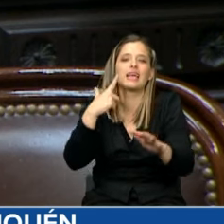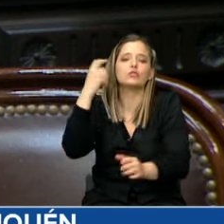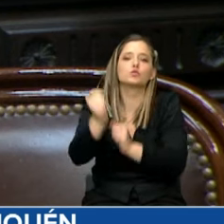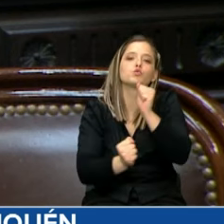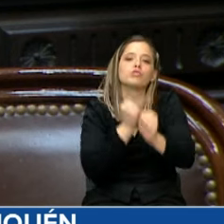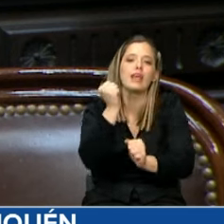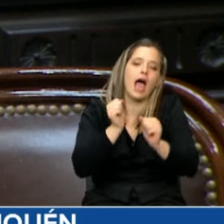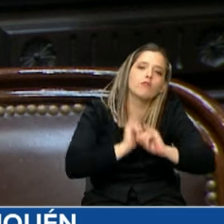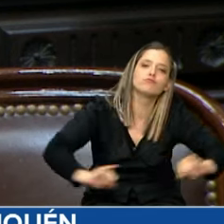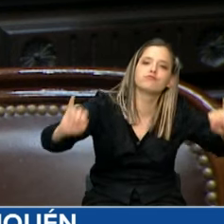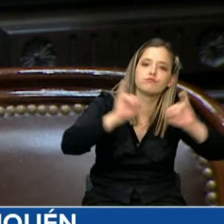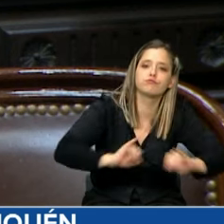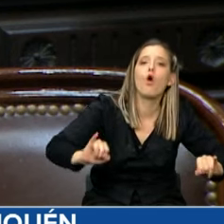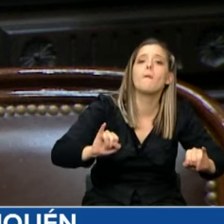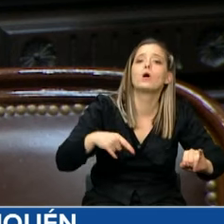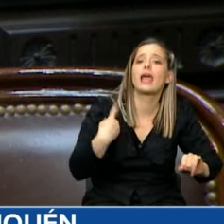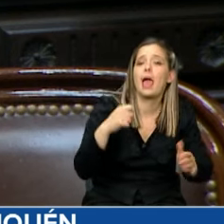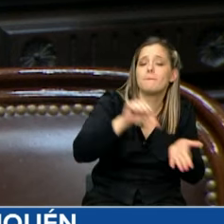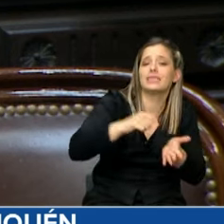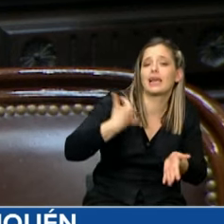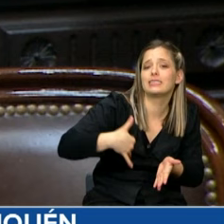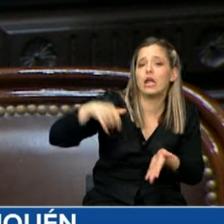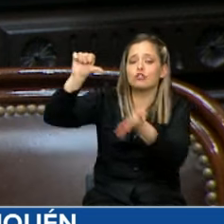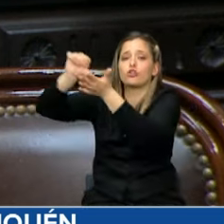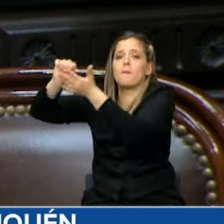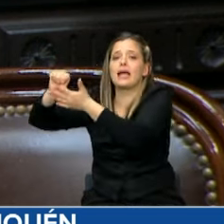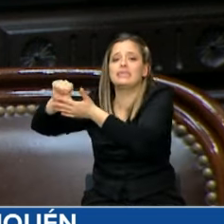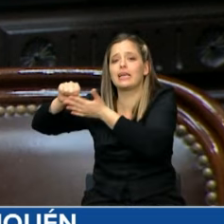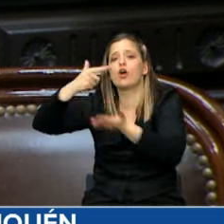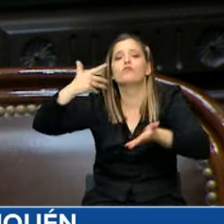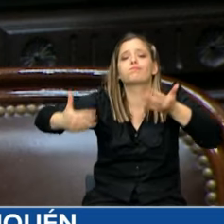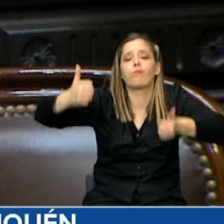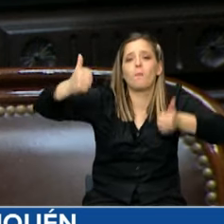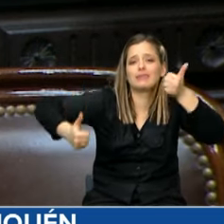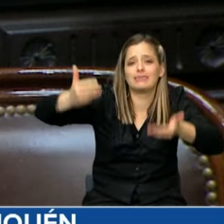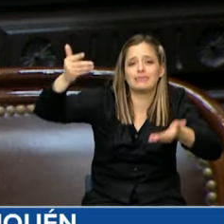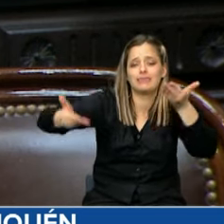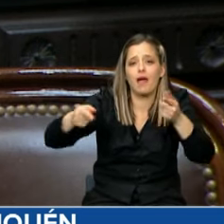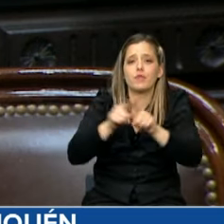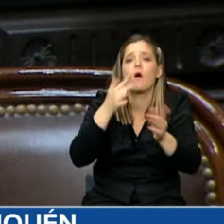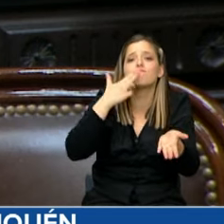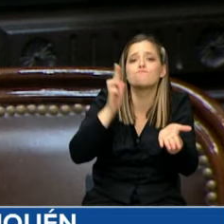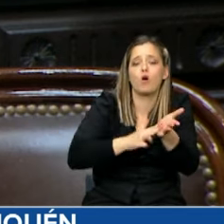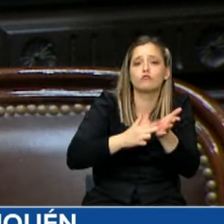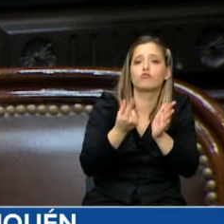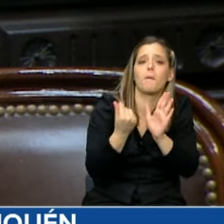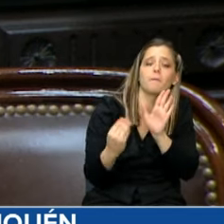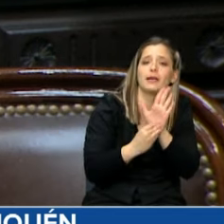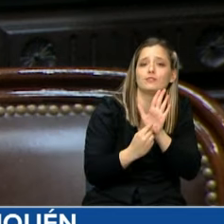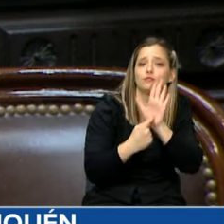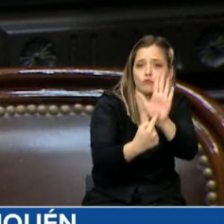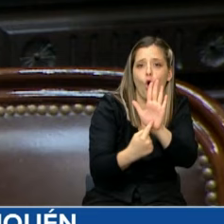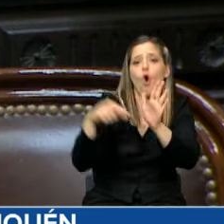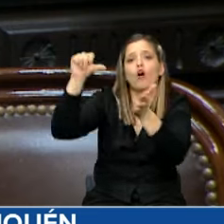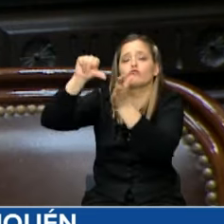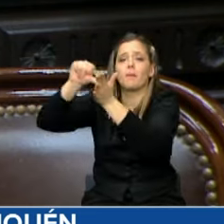nosotros estamos compitiendo con el mundo y si no somos competitivos a la hora de fijar los valores los impuestos las inversiones En el